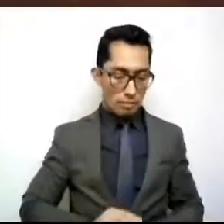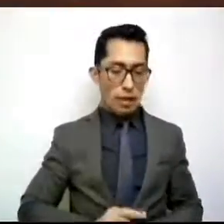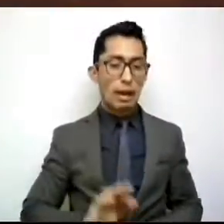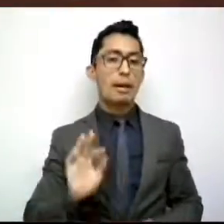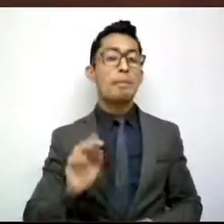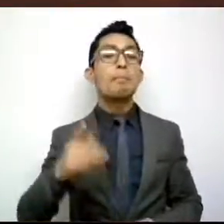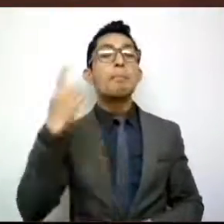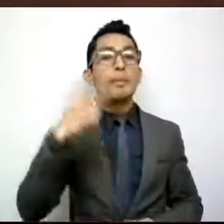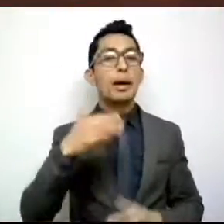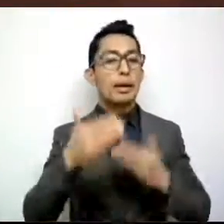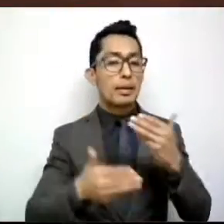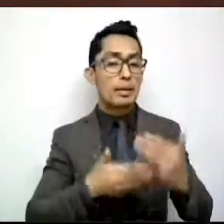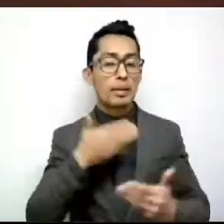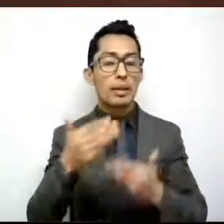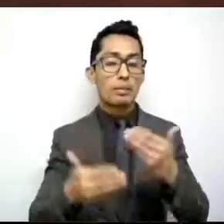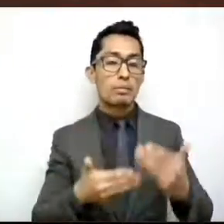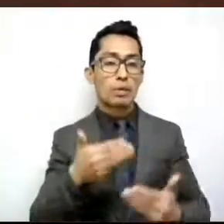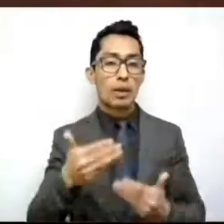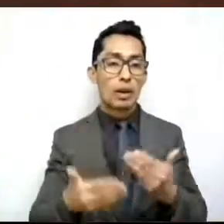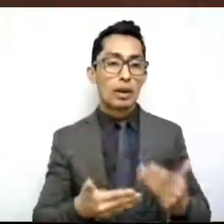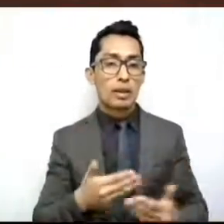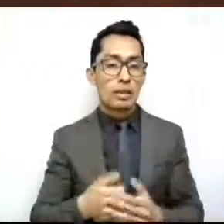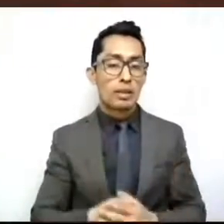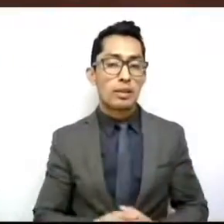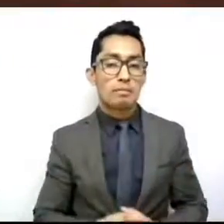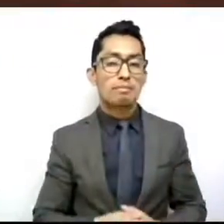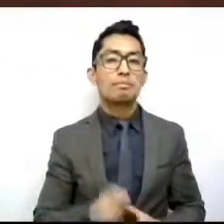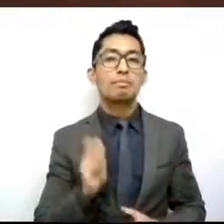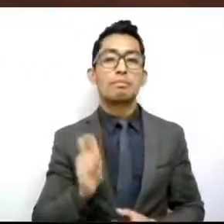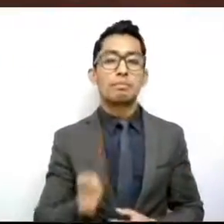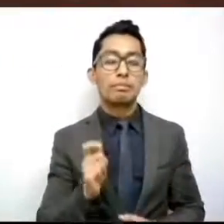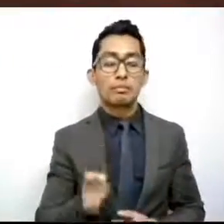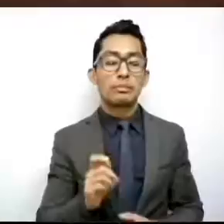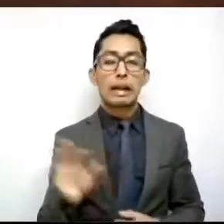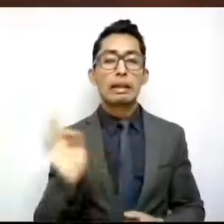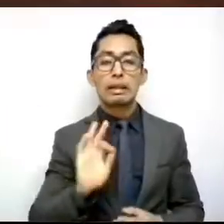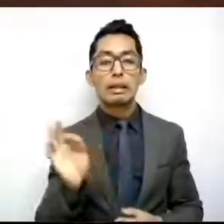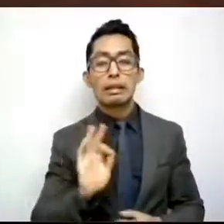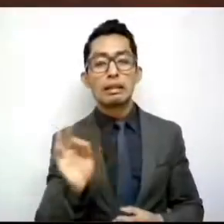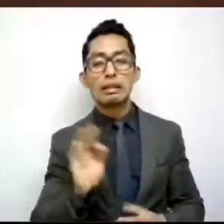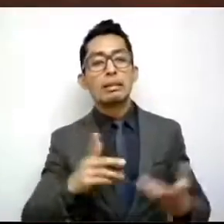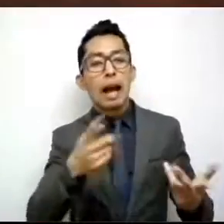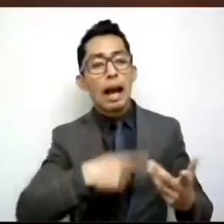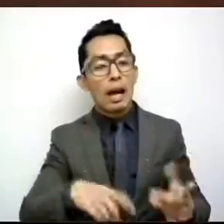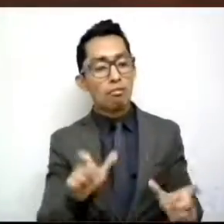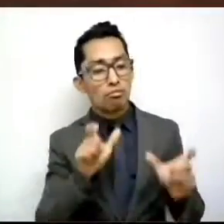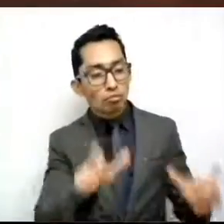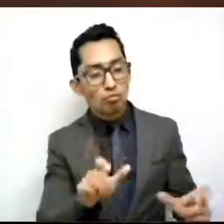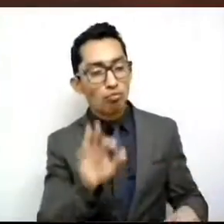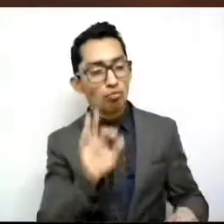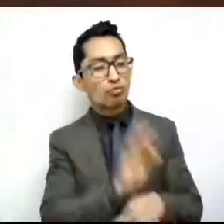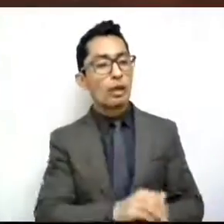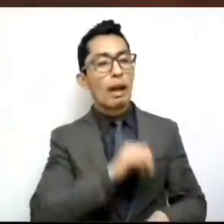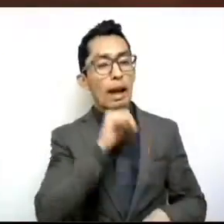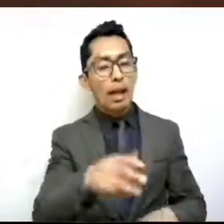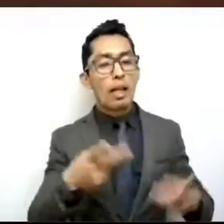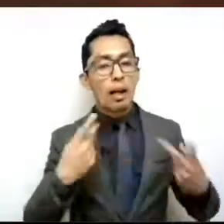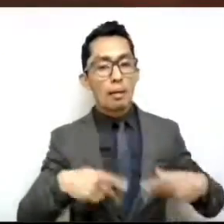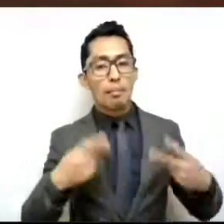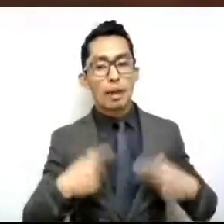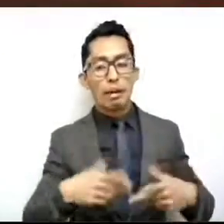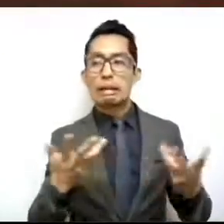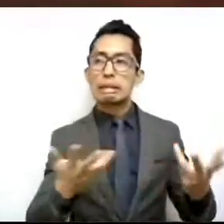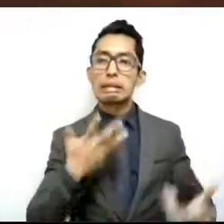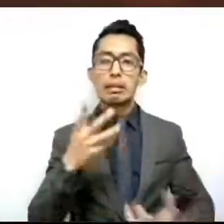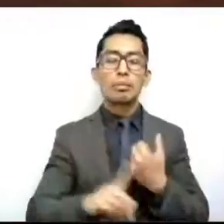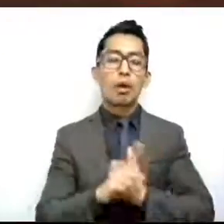de tal suerte que no dejen pues en estado de indefensión a los ciudadanos que, como ya se dijo, son